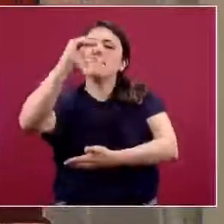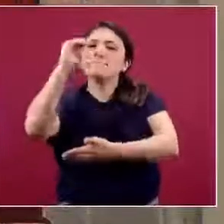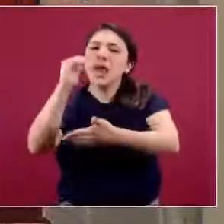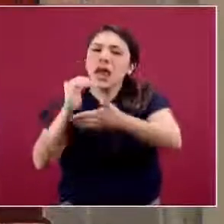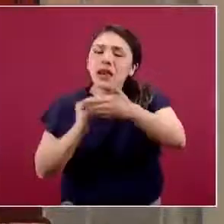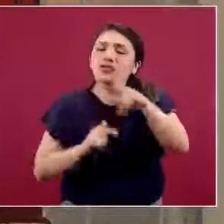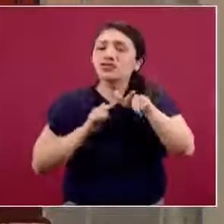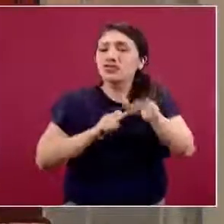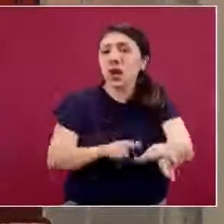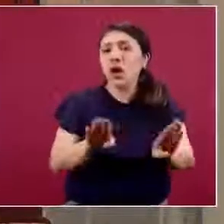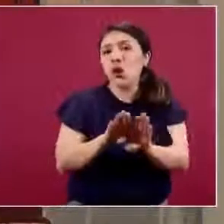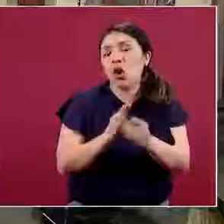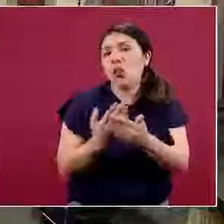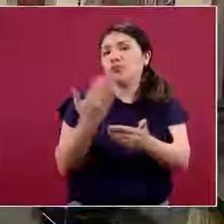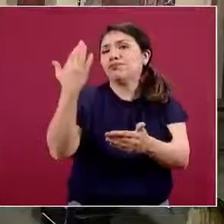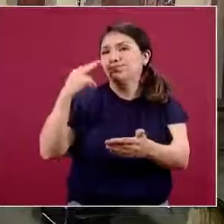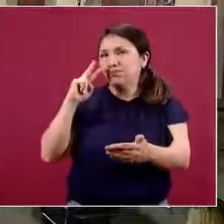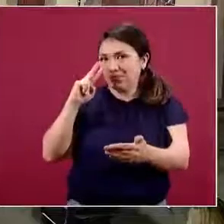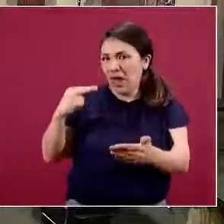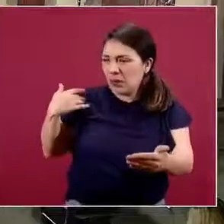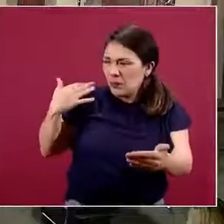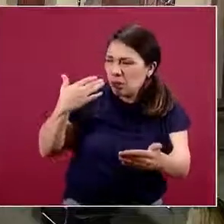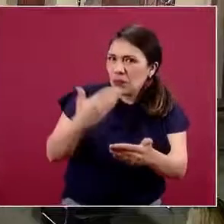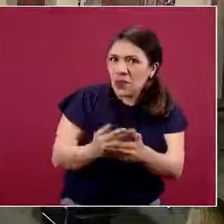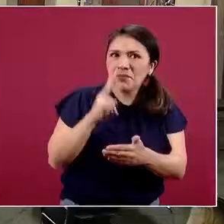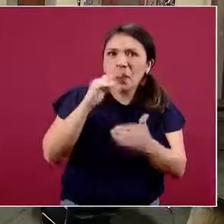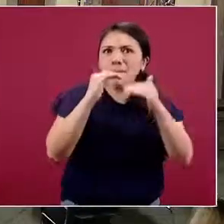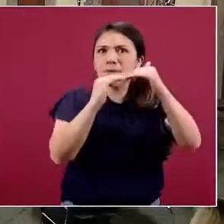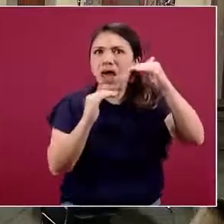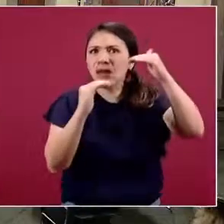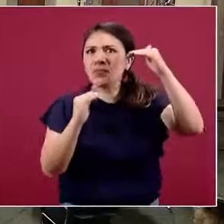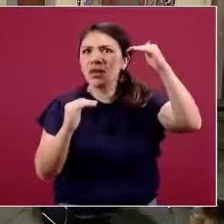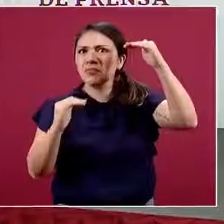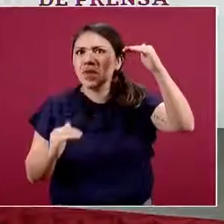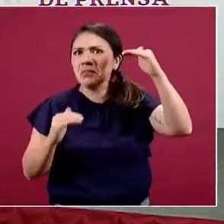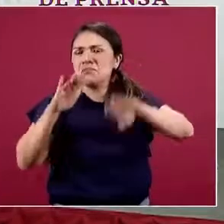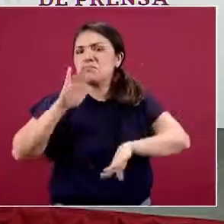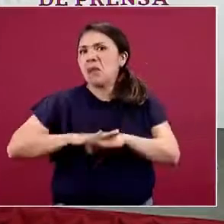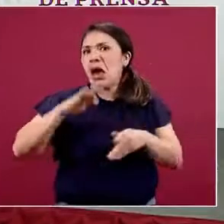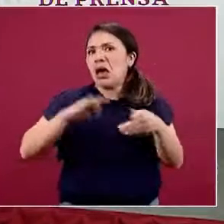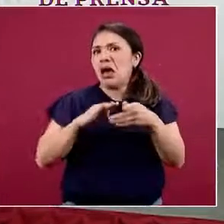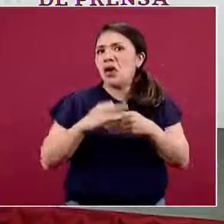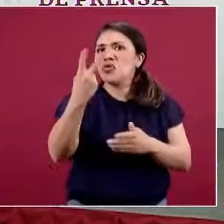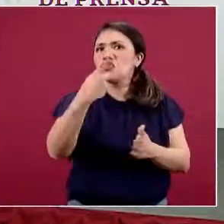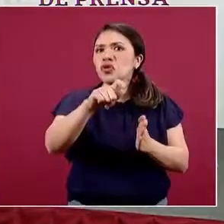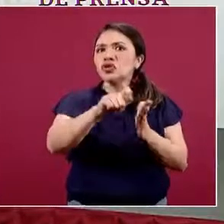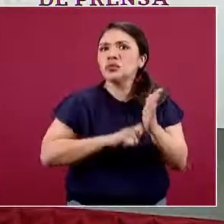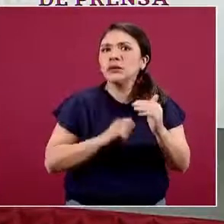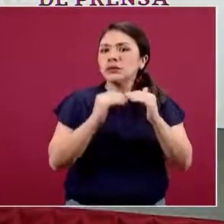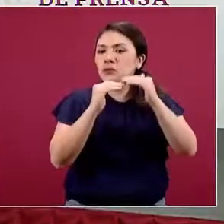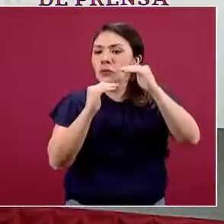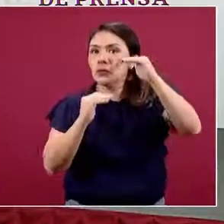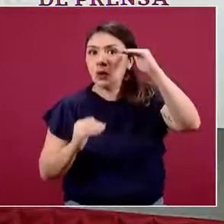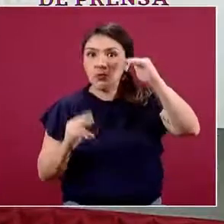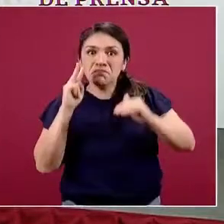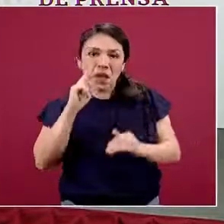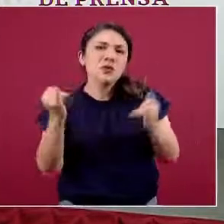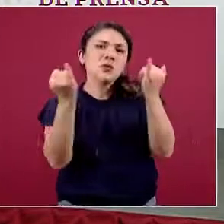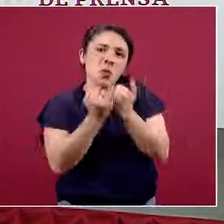descenso como lo hemos estado viendo hasta ahora, al menos ya en los últimos 2 meses y